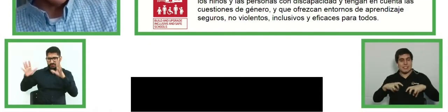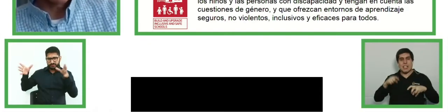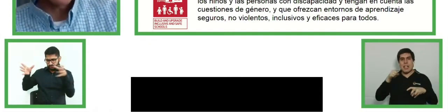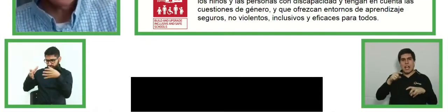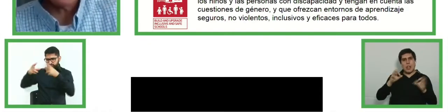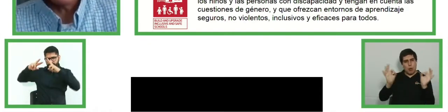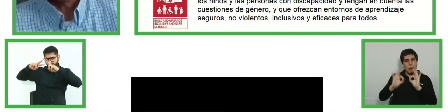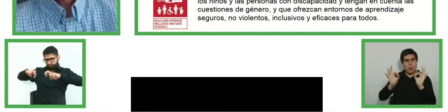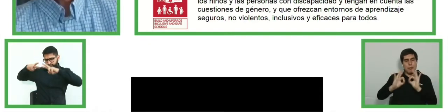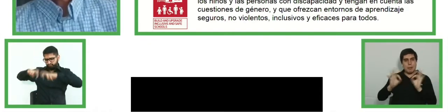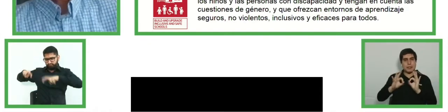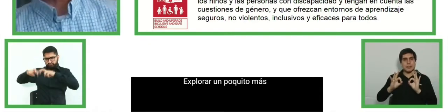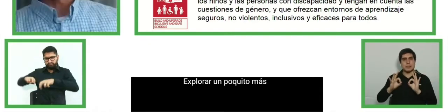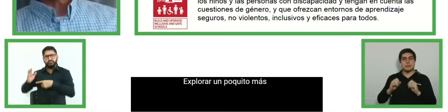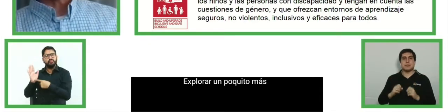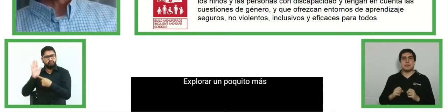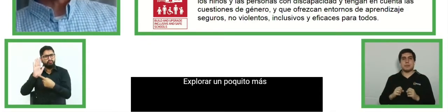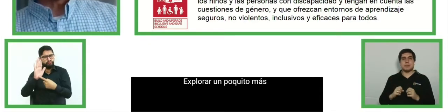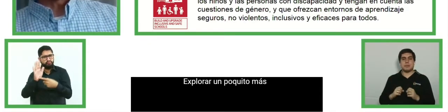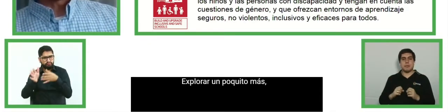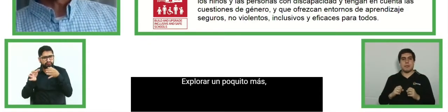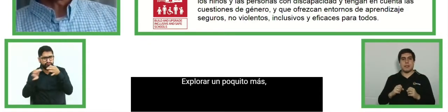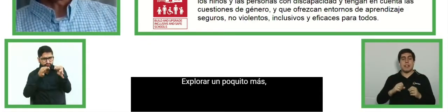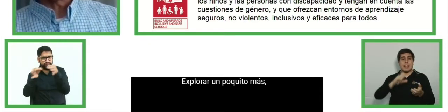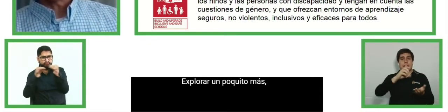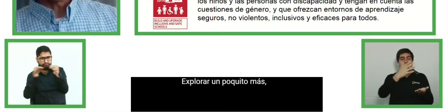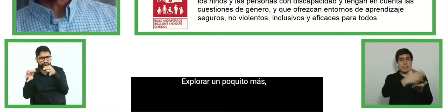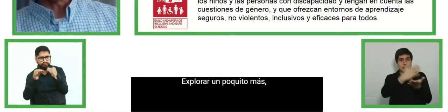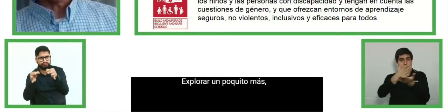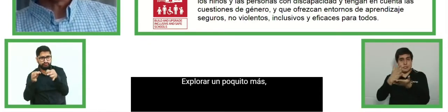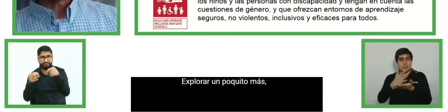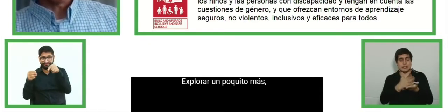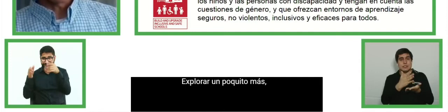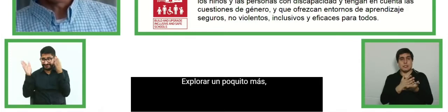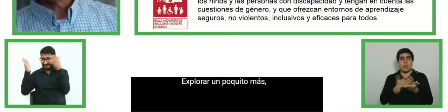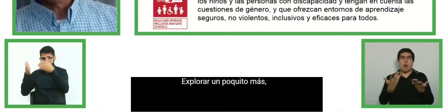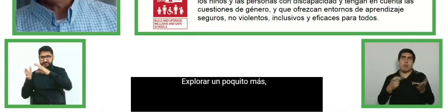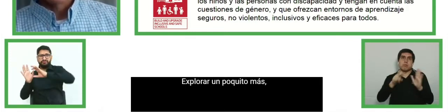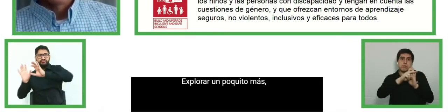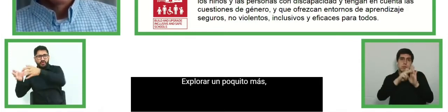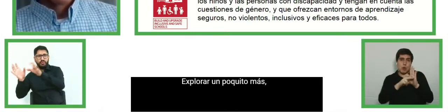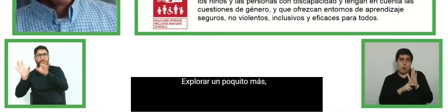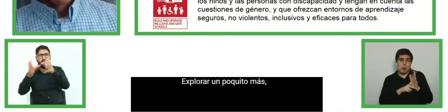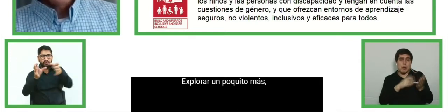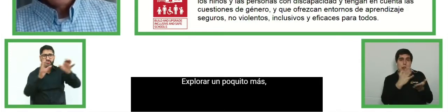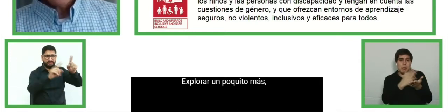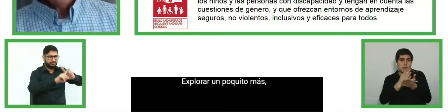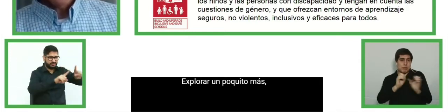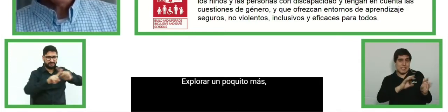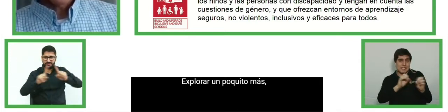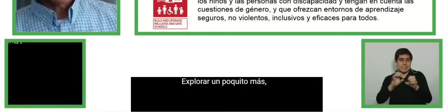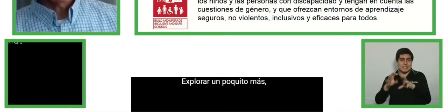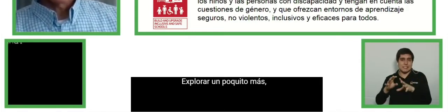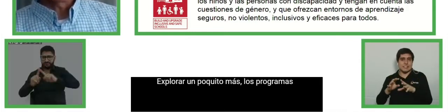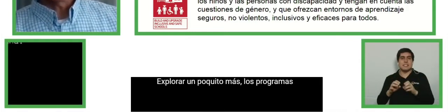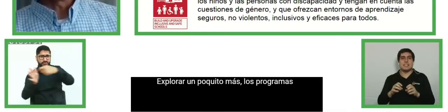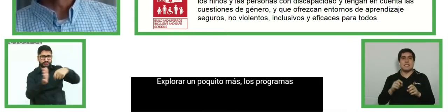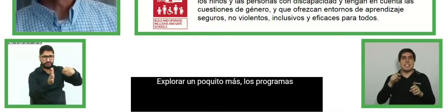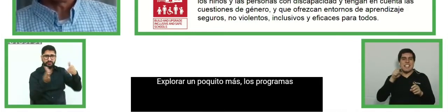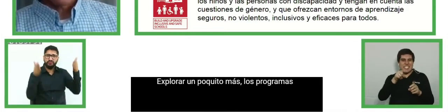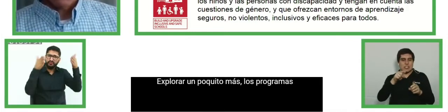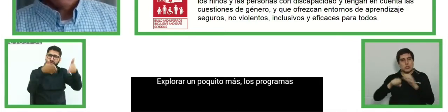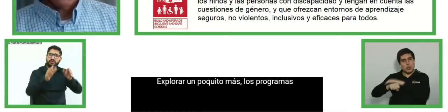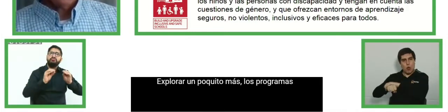dice claramente que los centros educativos o realmente los programas educativos, pues tienen que poder ser